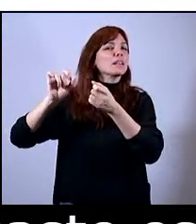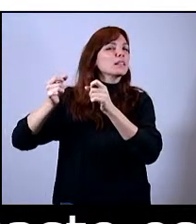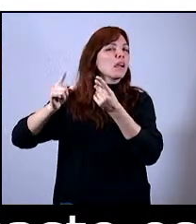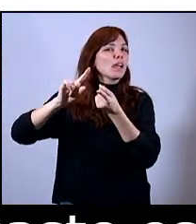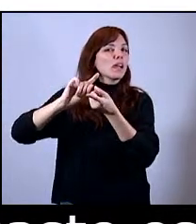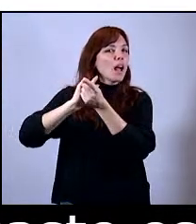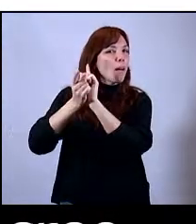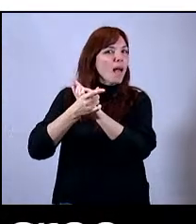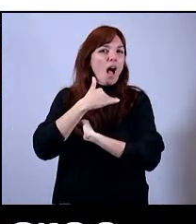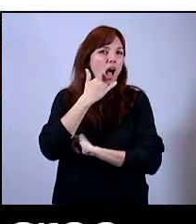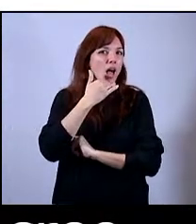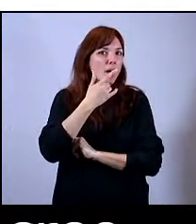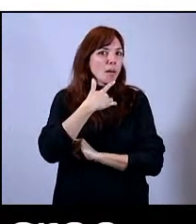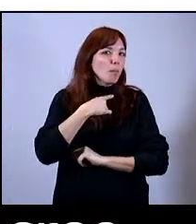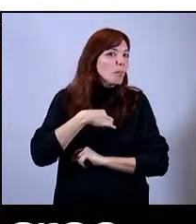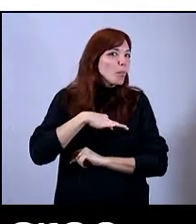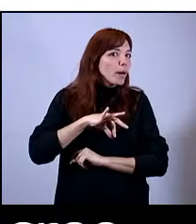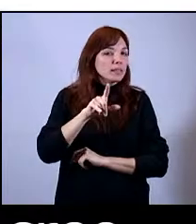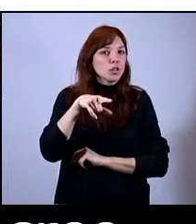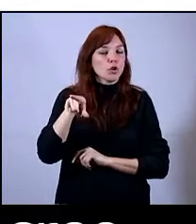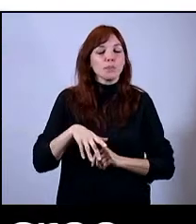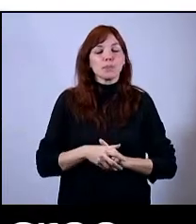si podría decir si hay más y cuántas puede haber.